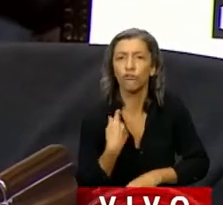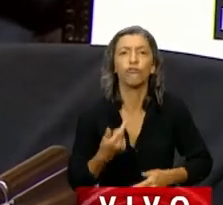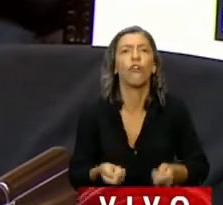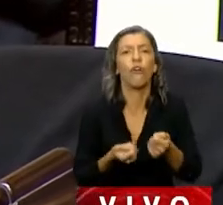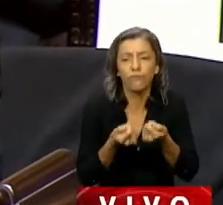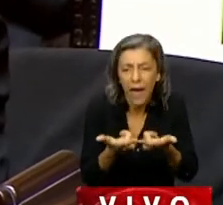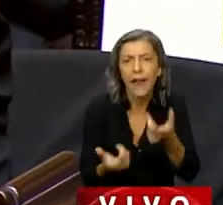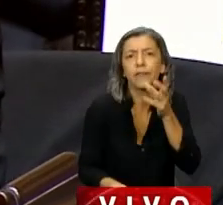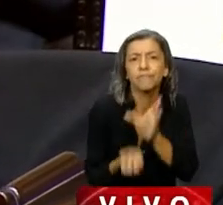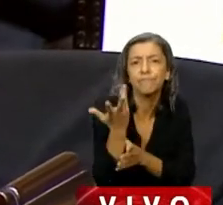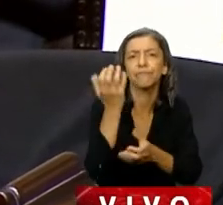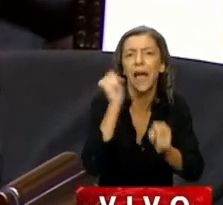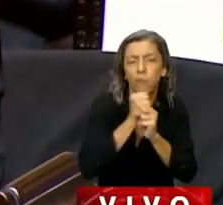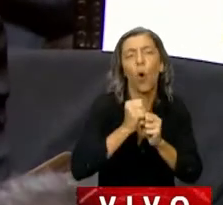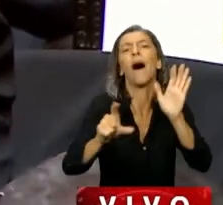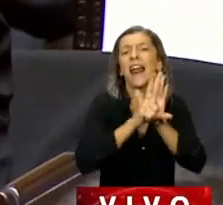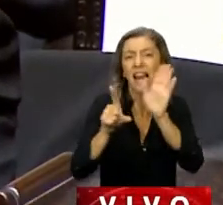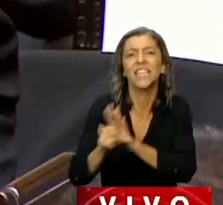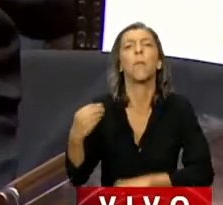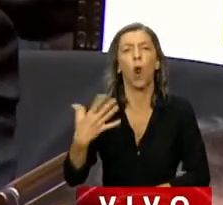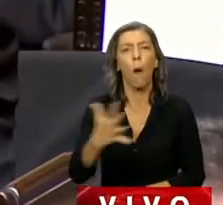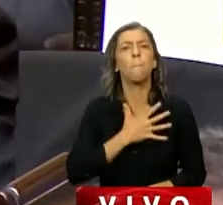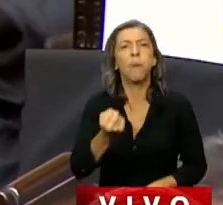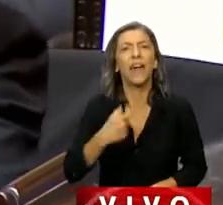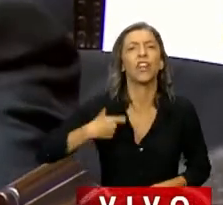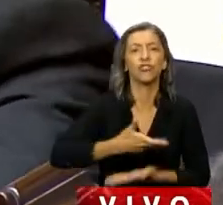las cuestiones que la patria nos demanda en este